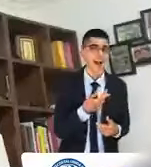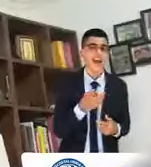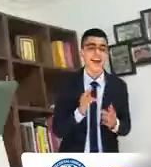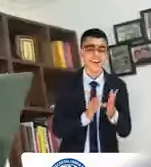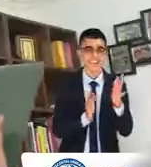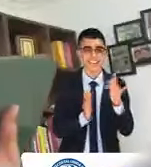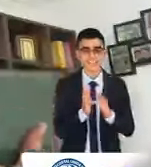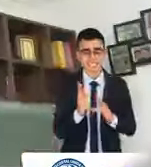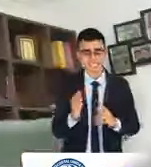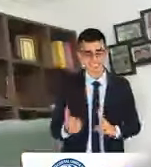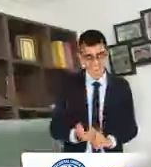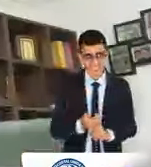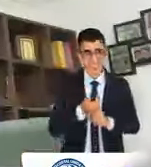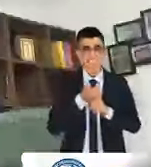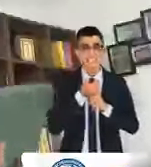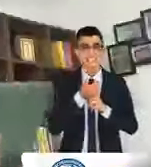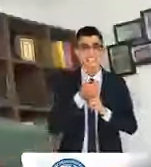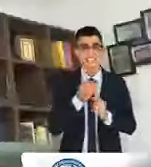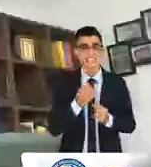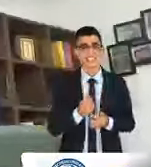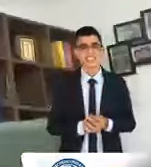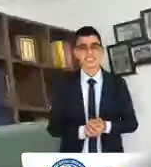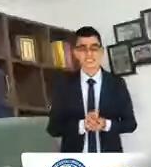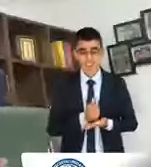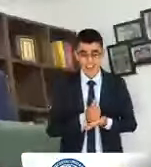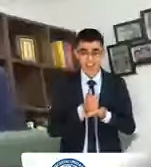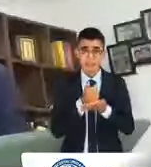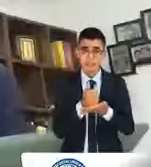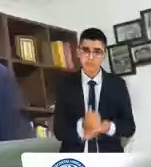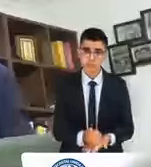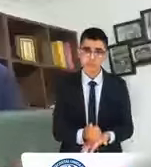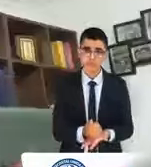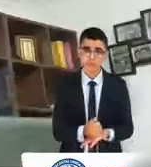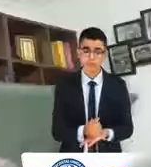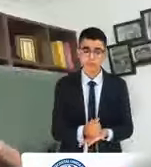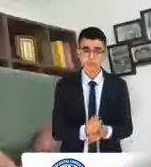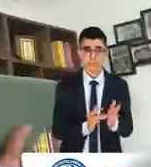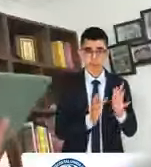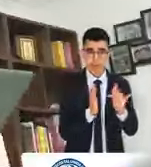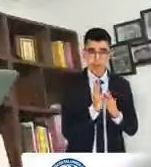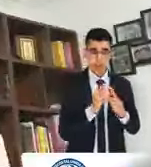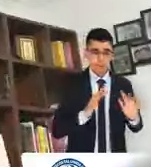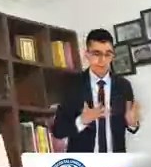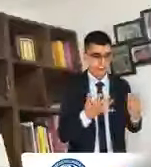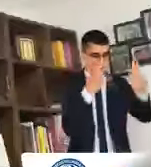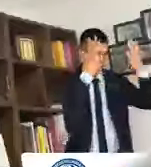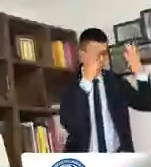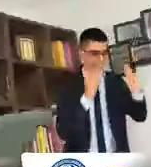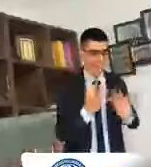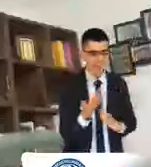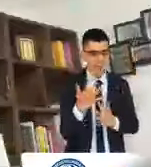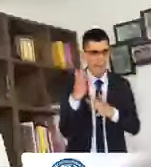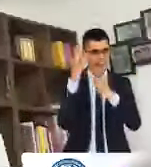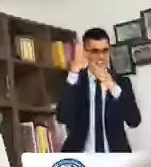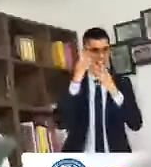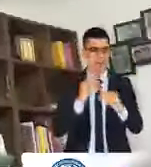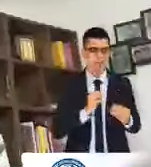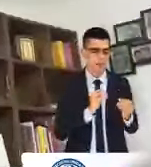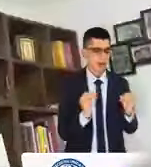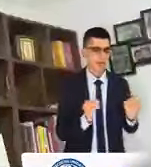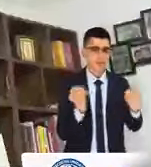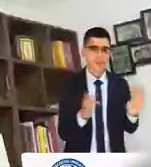Jesús es alabado y glorificado y exaltado y aplaudido, y se le escriben poemas y se le escriben